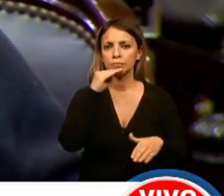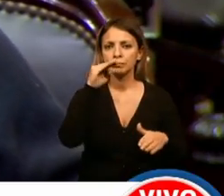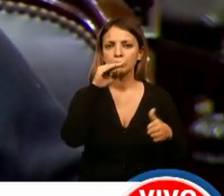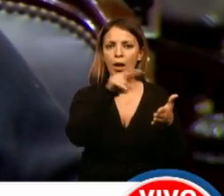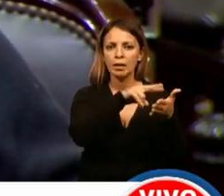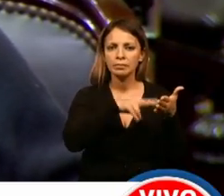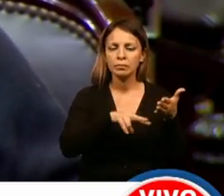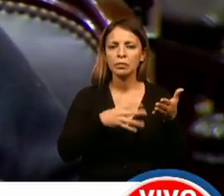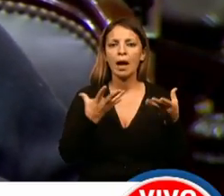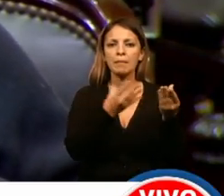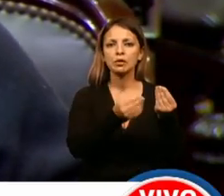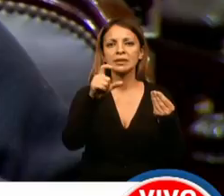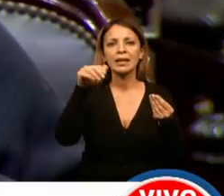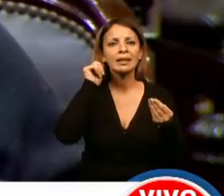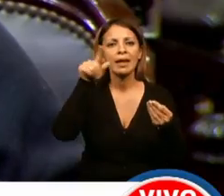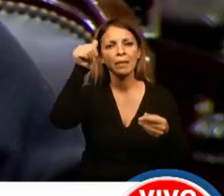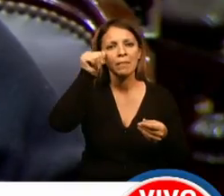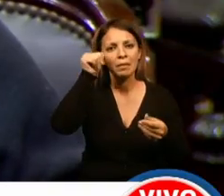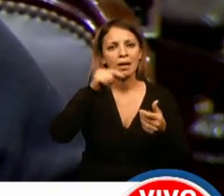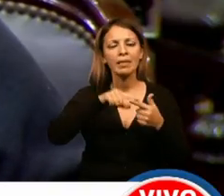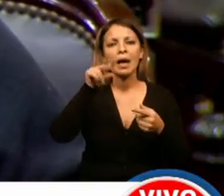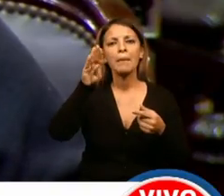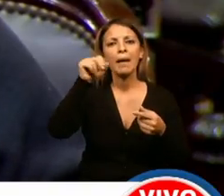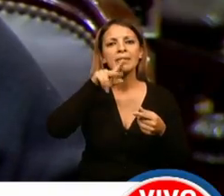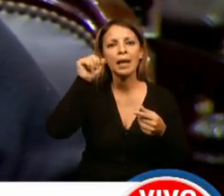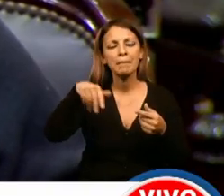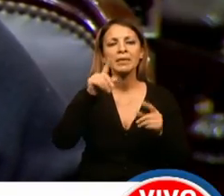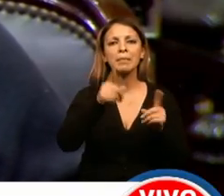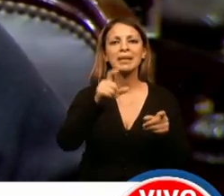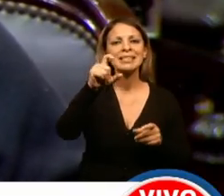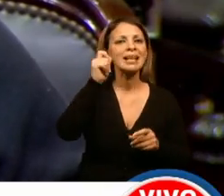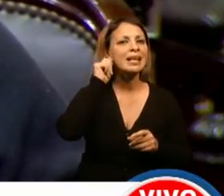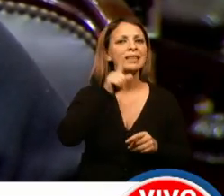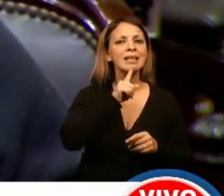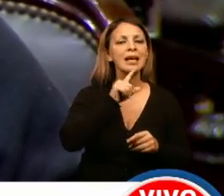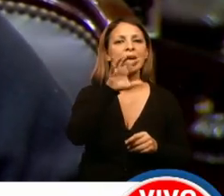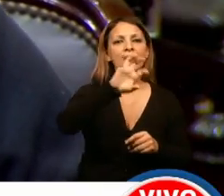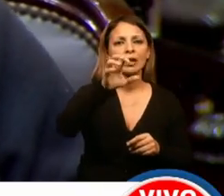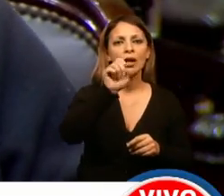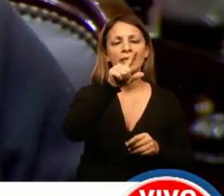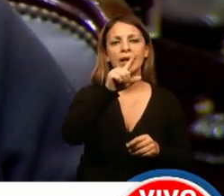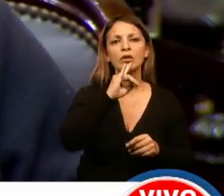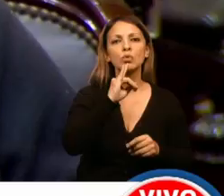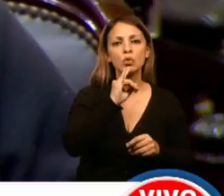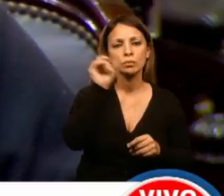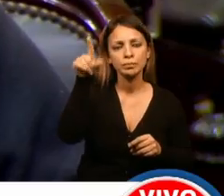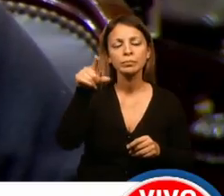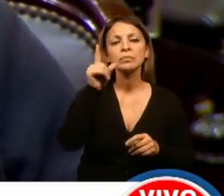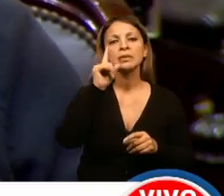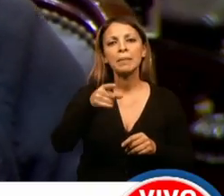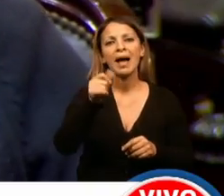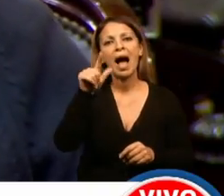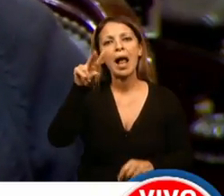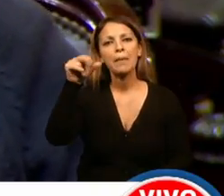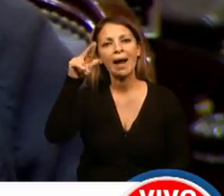acompañamiento de la cgt regional de mar del plata-batán secreta regional del tuyú cgt regional de alvarado